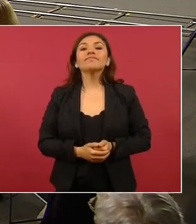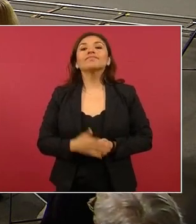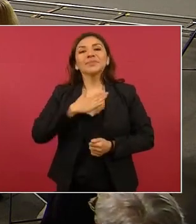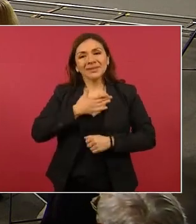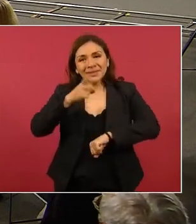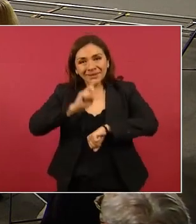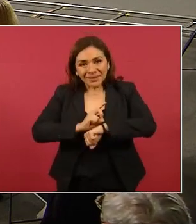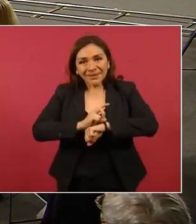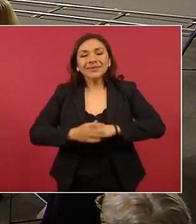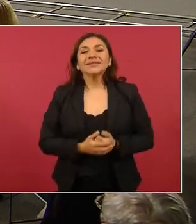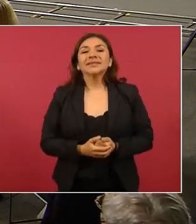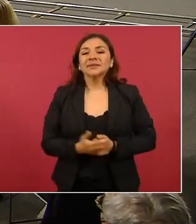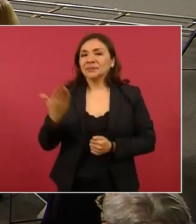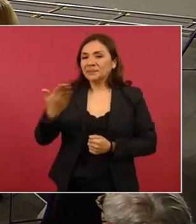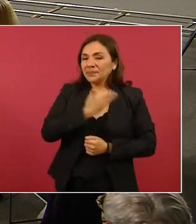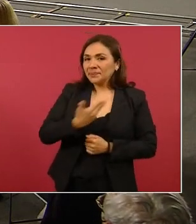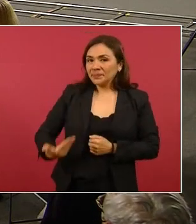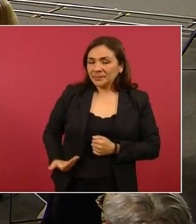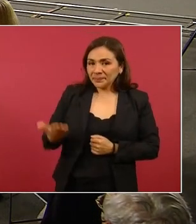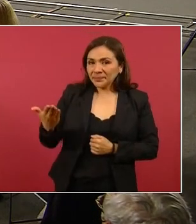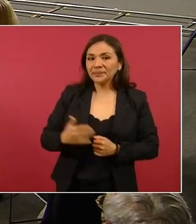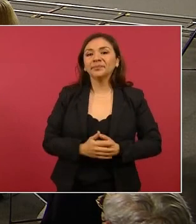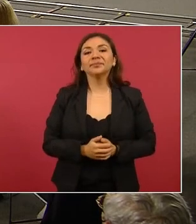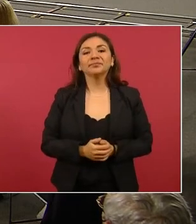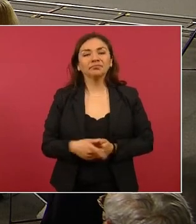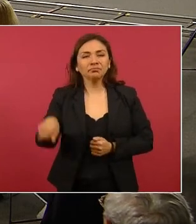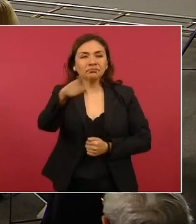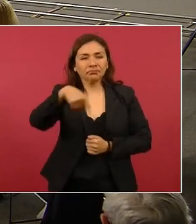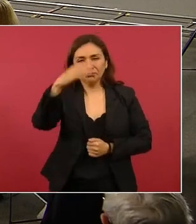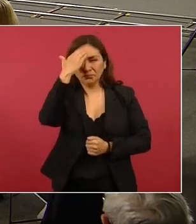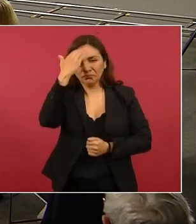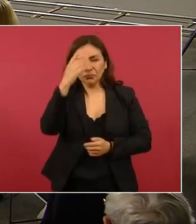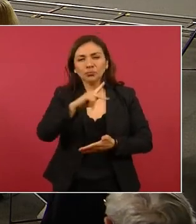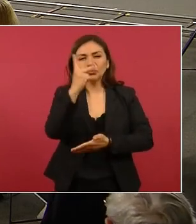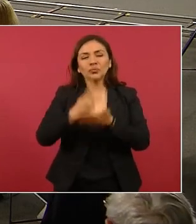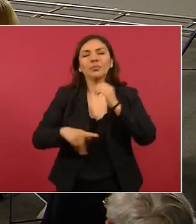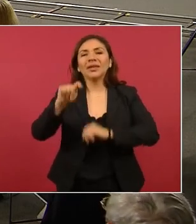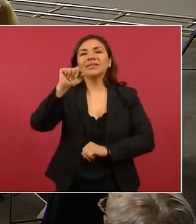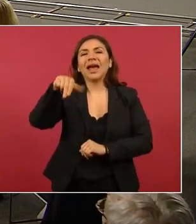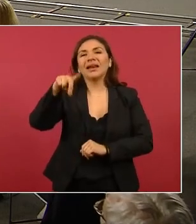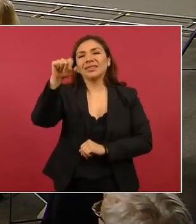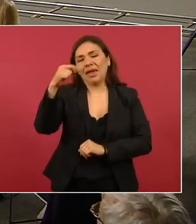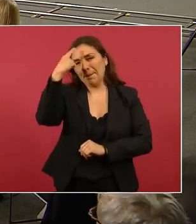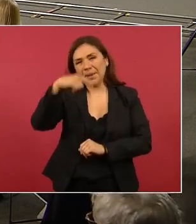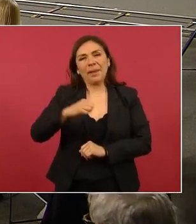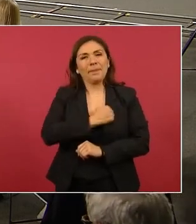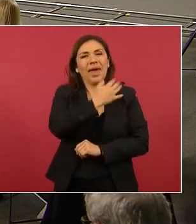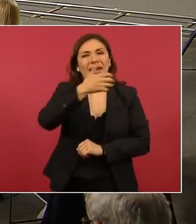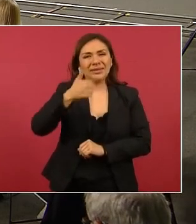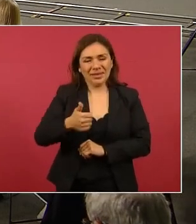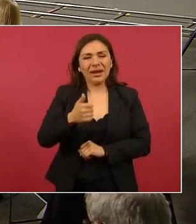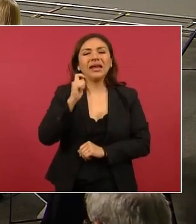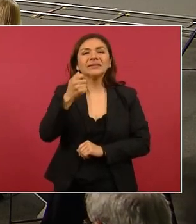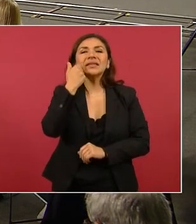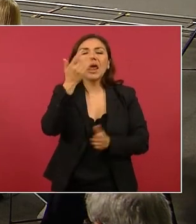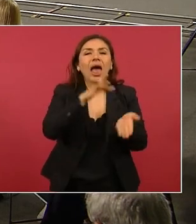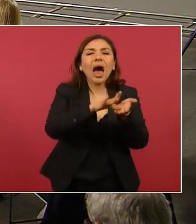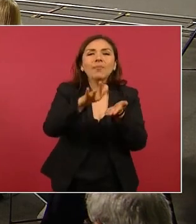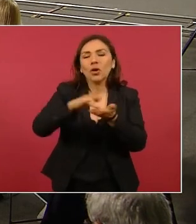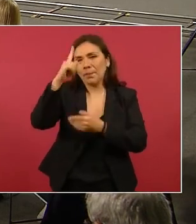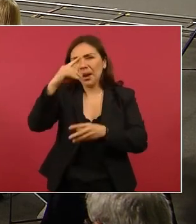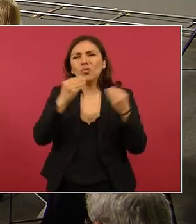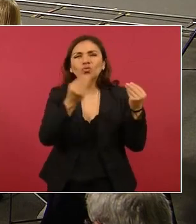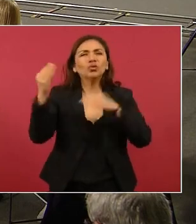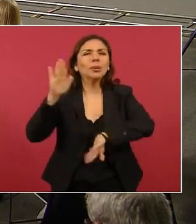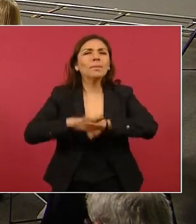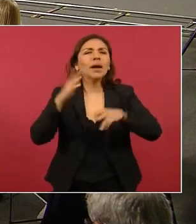Buenos días, señor presidente. Como ustedes saben, el programa Tandas para el Bienestar busca apoyar a miles de